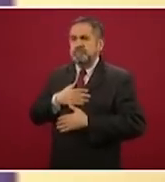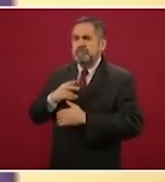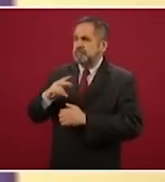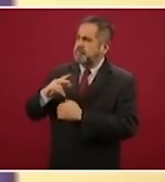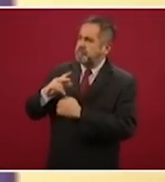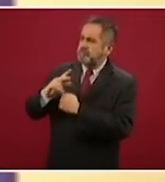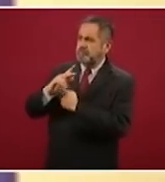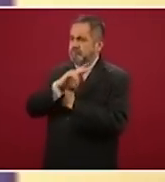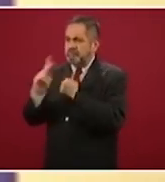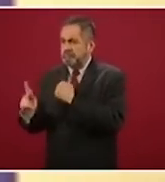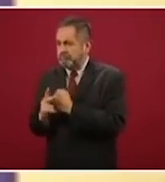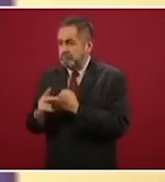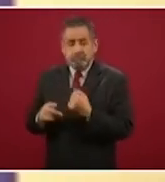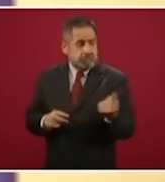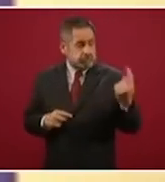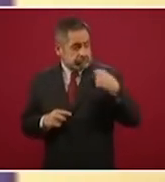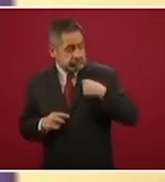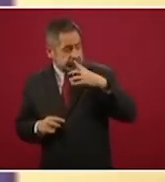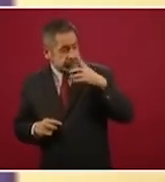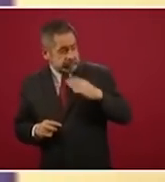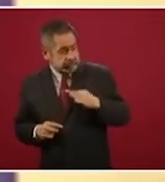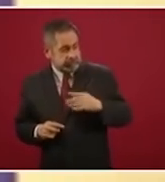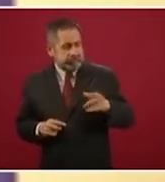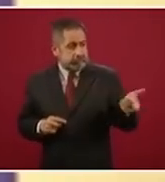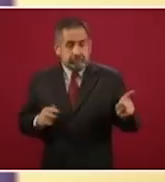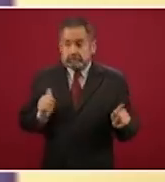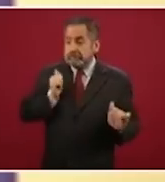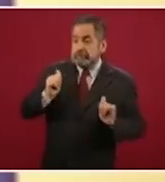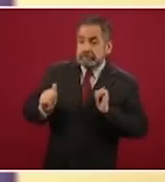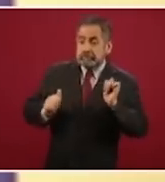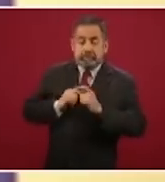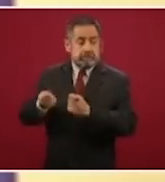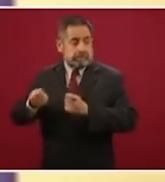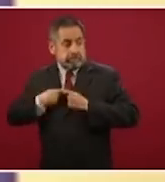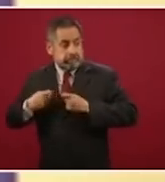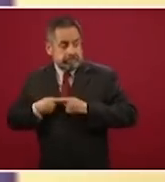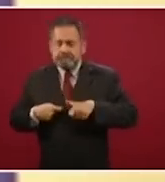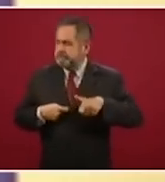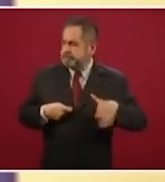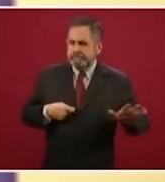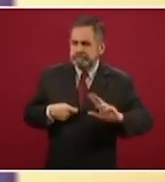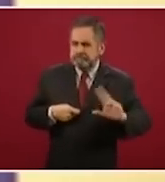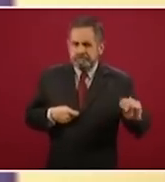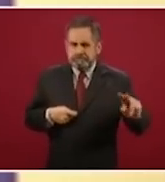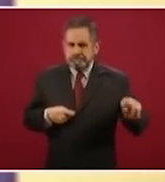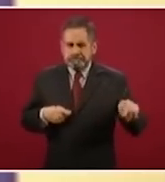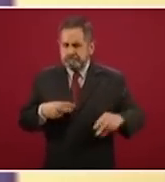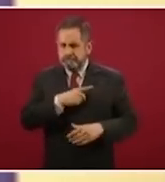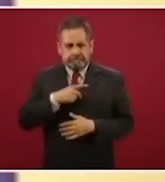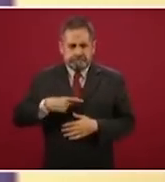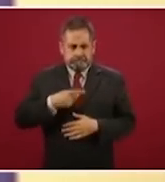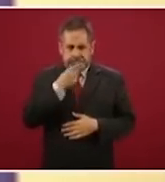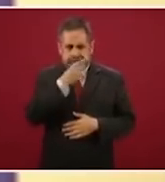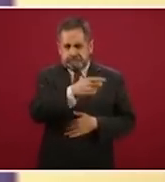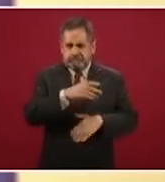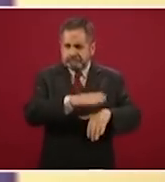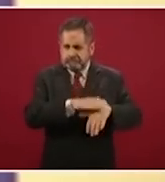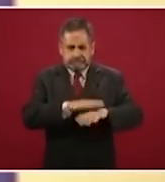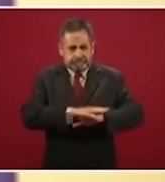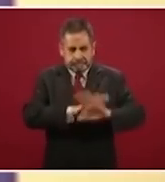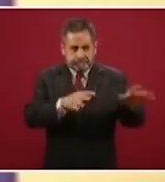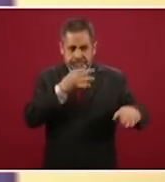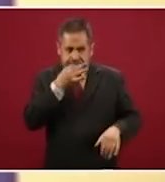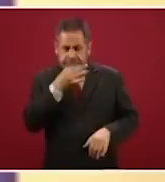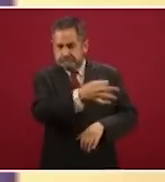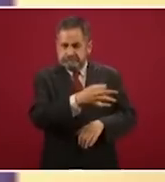el de creer que traté de sacar ventaja de la nación en recibir fincas por mi capital. Debe usted estar entendido,